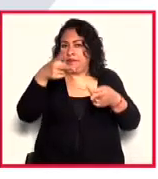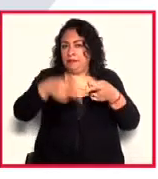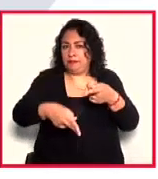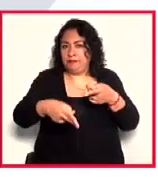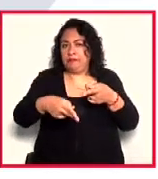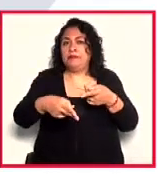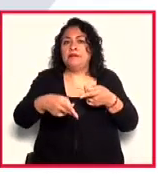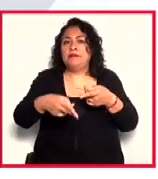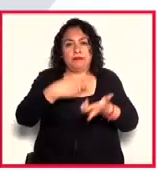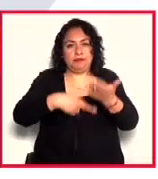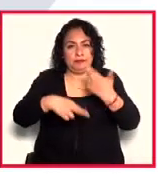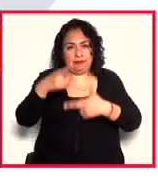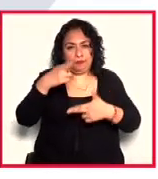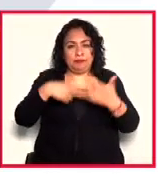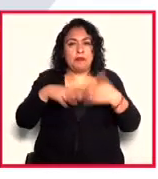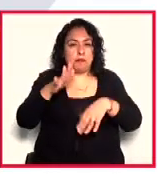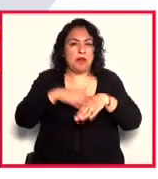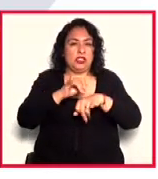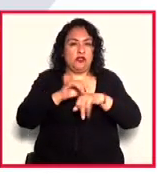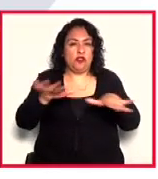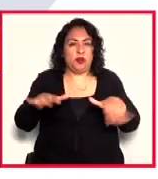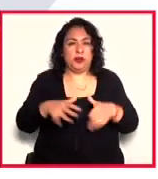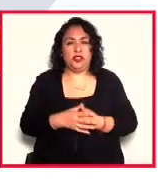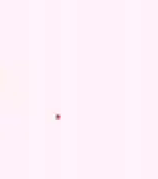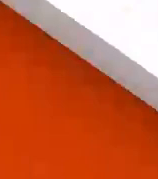y volvemos con mucha más información.